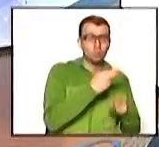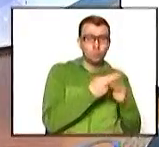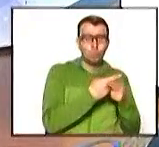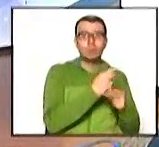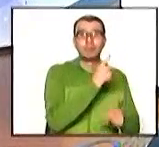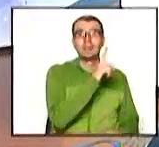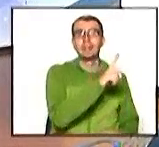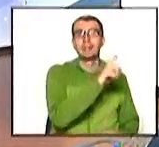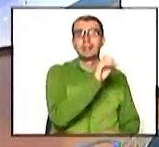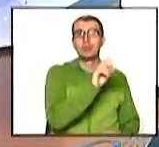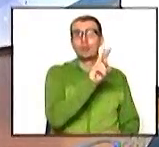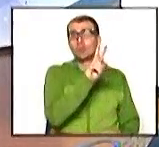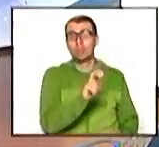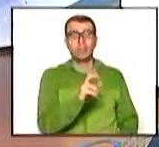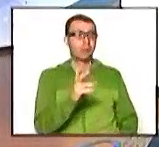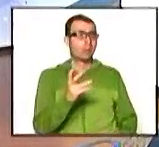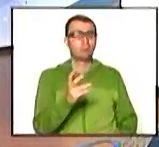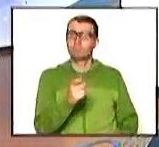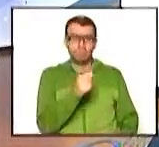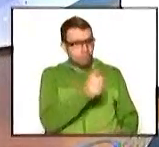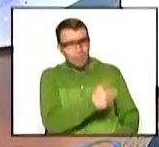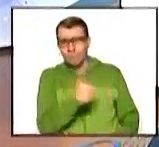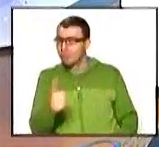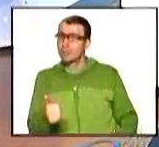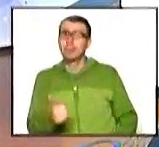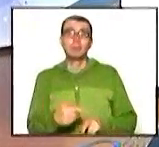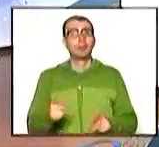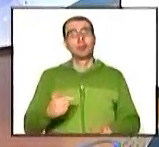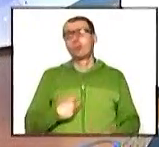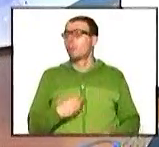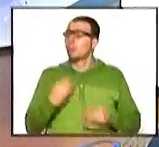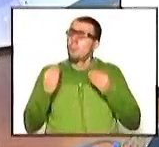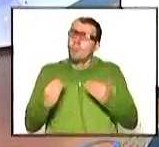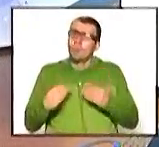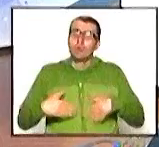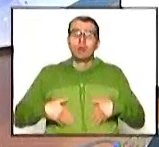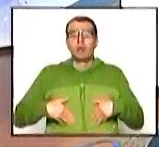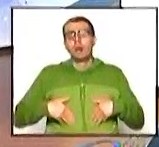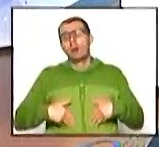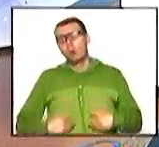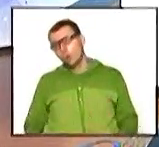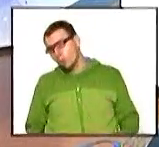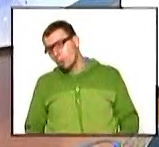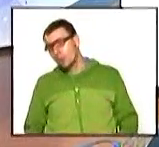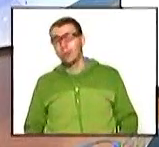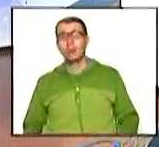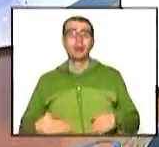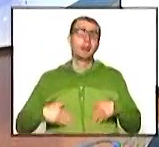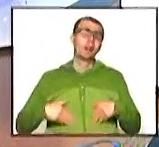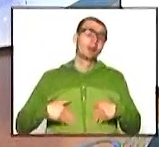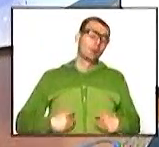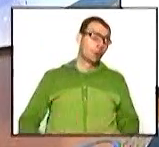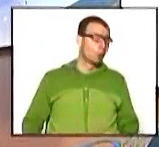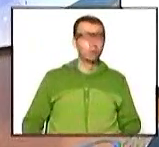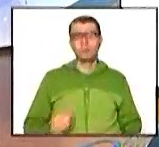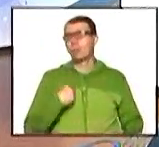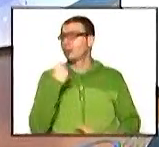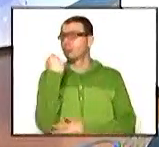Pero no sé, cada rato me dan esos desalientos y desalientos y no sé qué